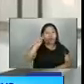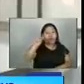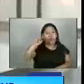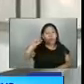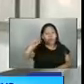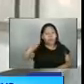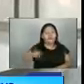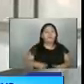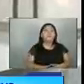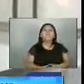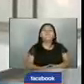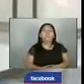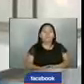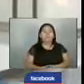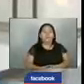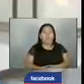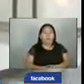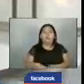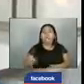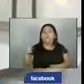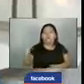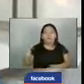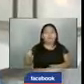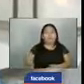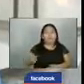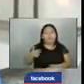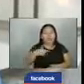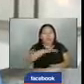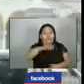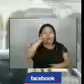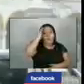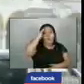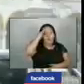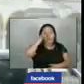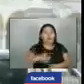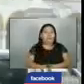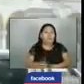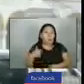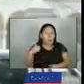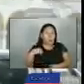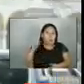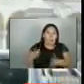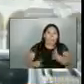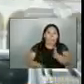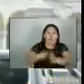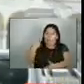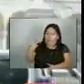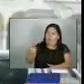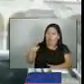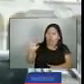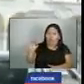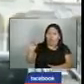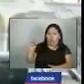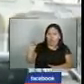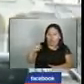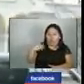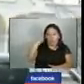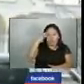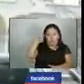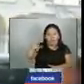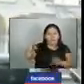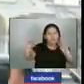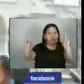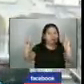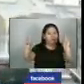beneficios? Sí, sería bueno que conocieran eso. Por lo menos yo es la vez que escucho de eso que usted me está diciendo.